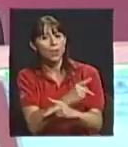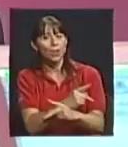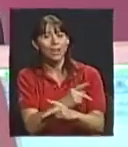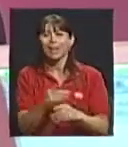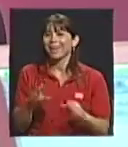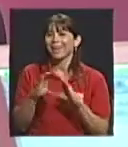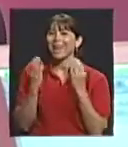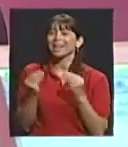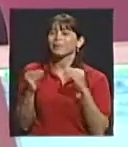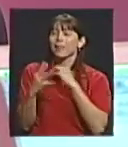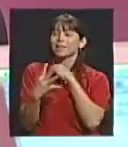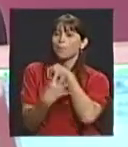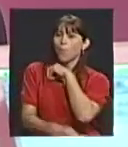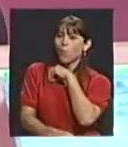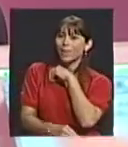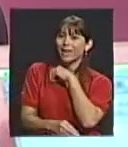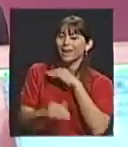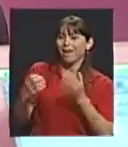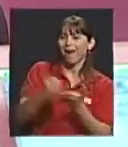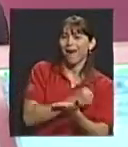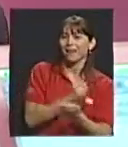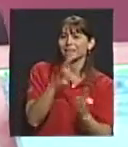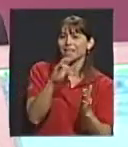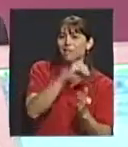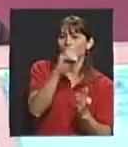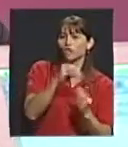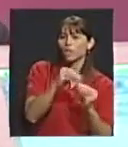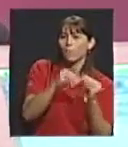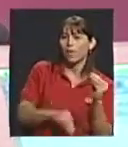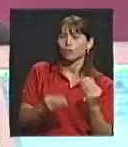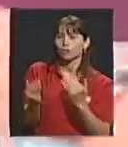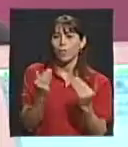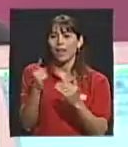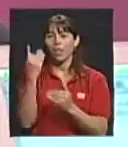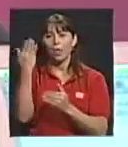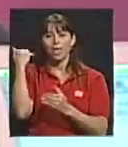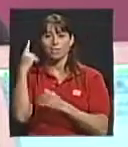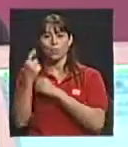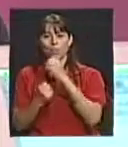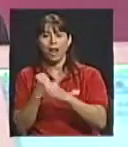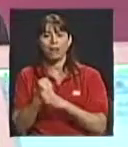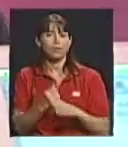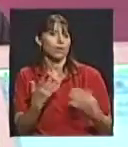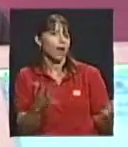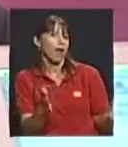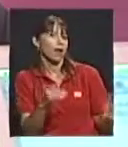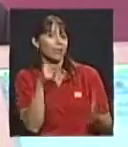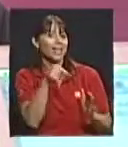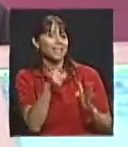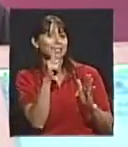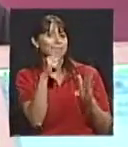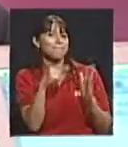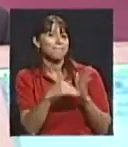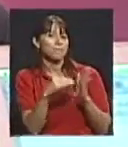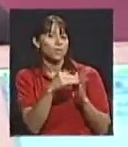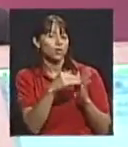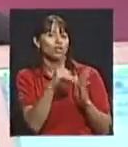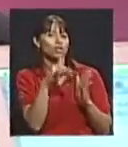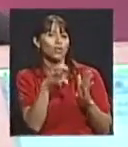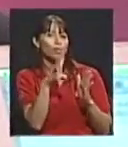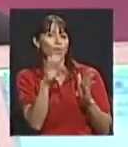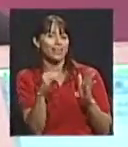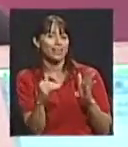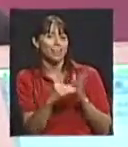7% menos de lo que ganaba hace un año claro de de de ese 110,000 la mitad vive en